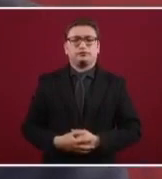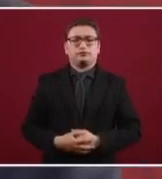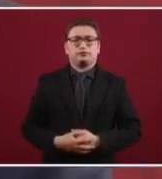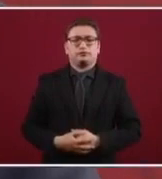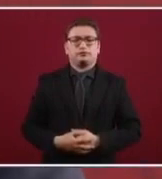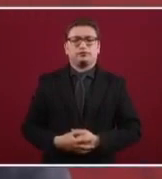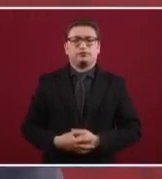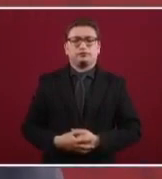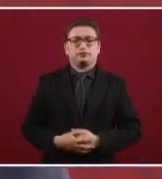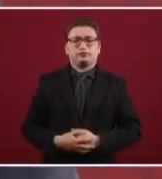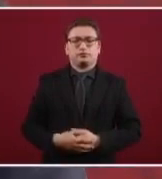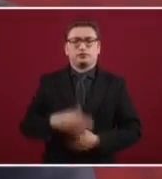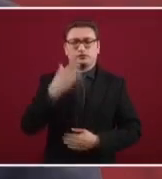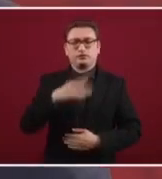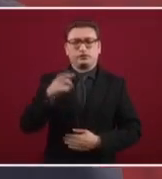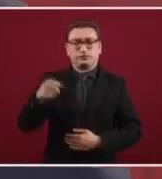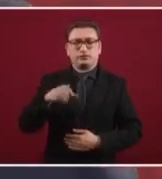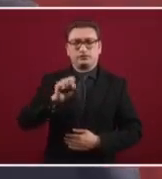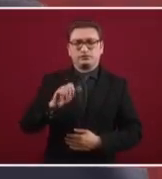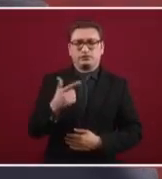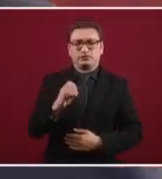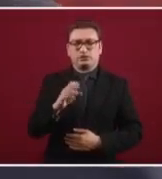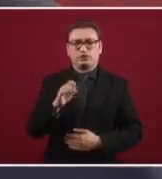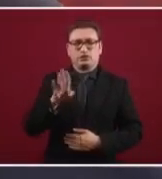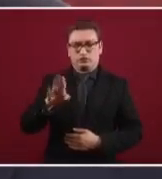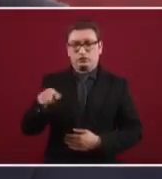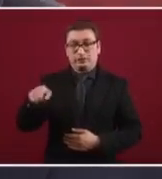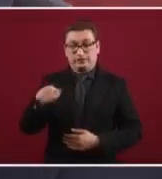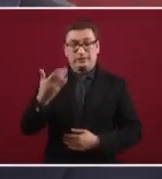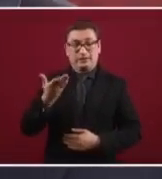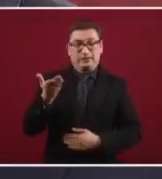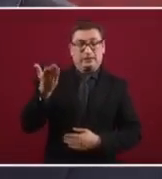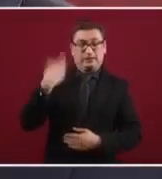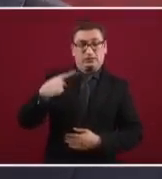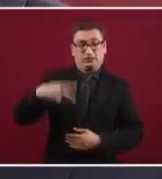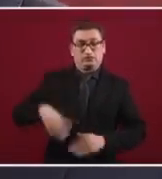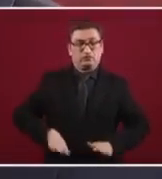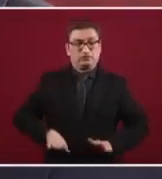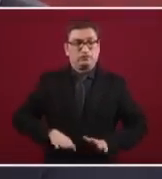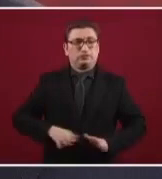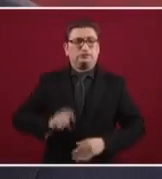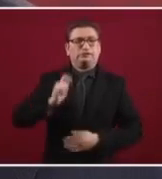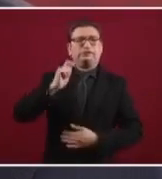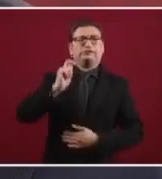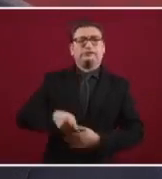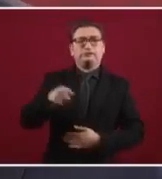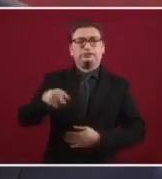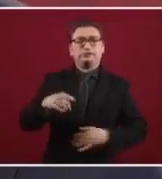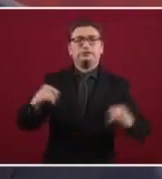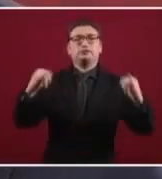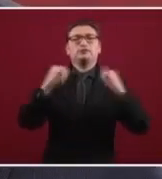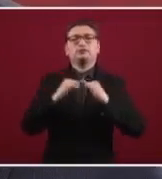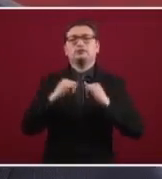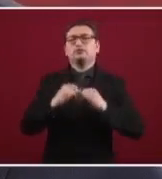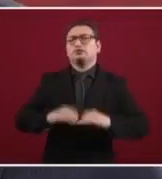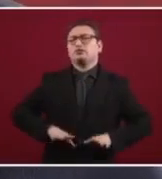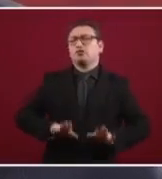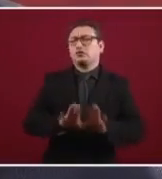La Secretaría de Gobernación, que antes se caracterizaba por ser una institución